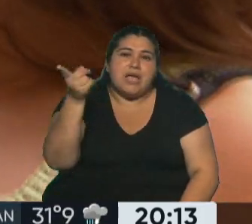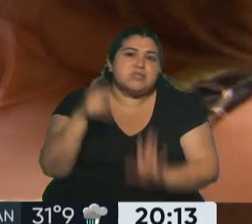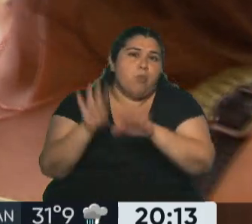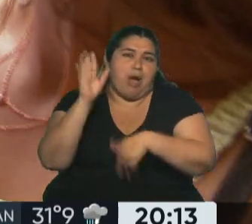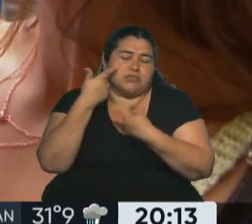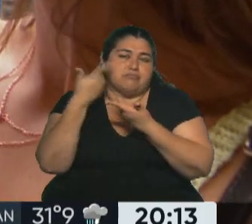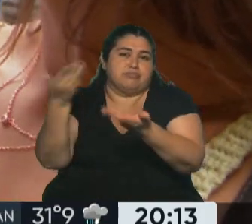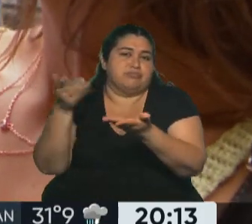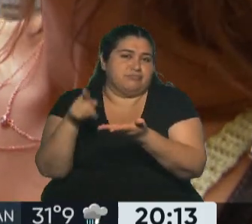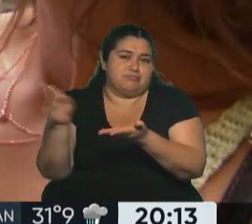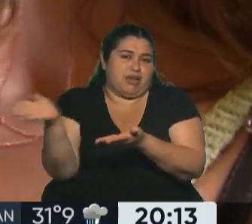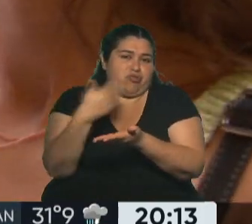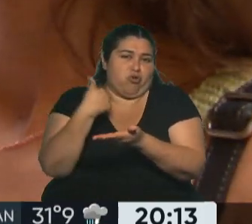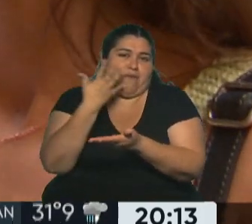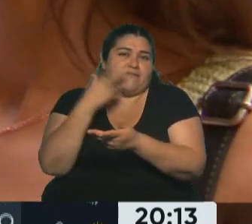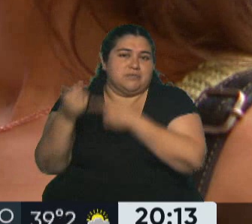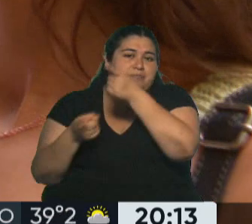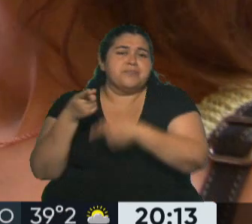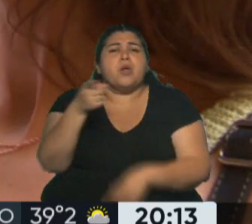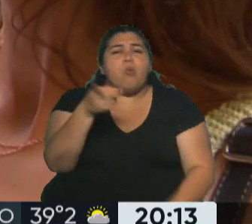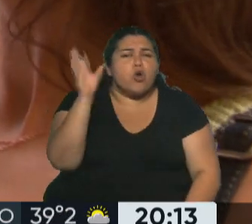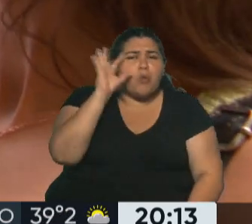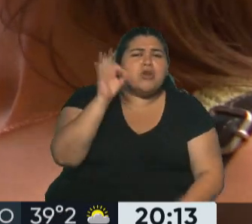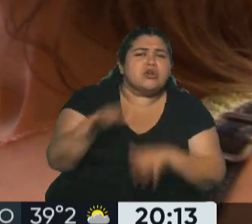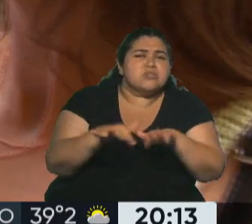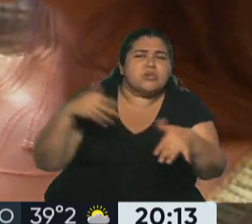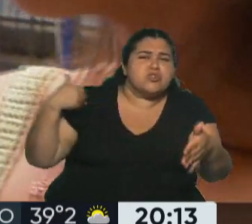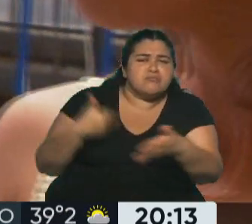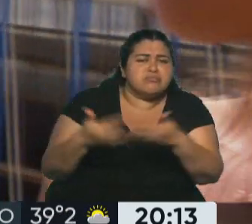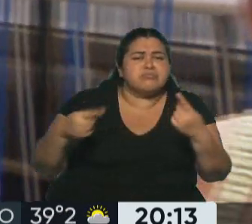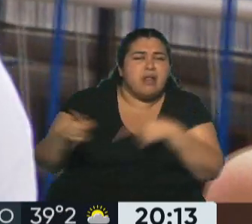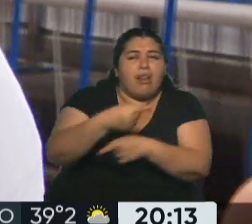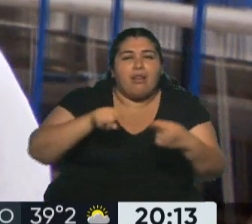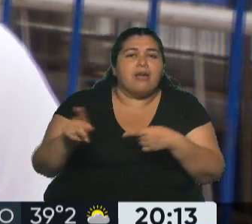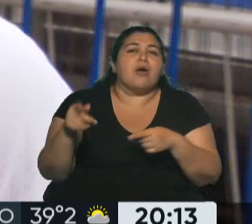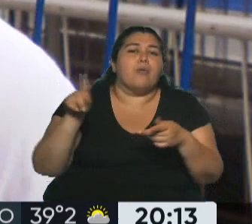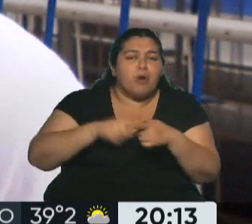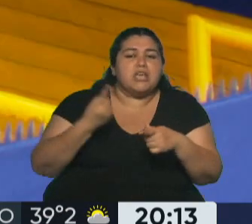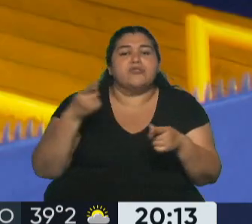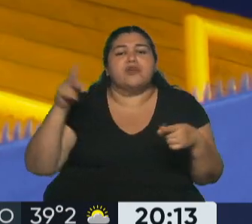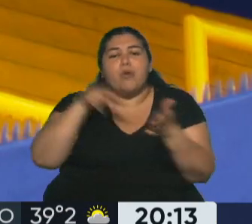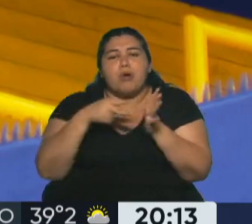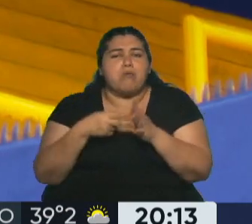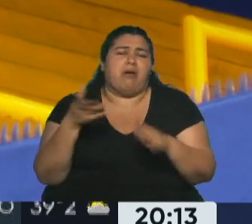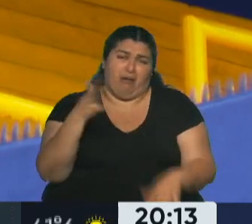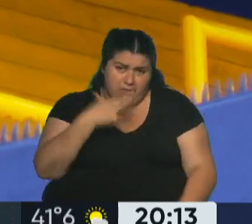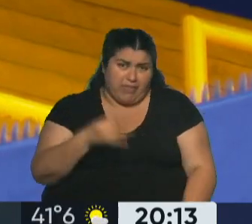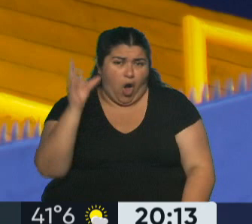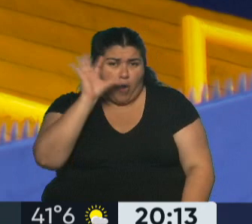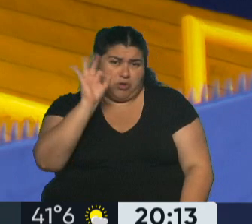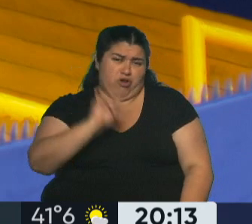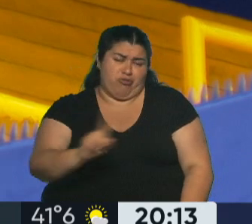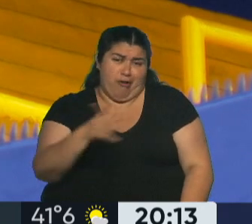que hay opinas de todo lo que pasó es entrevero judicial político no opino nada